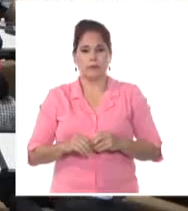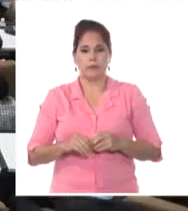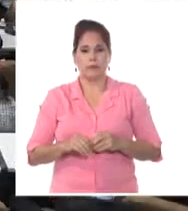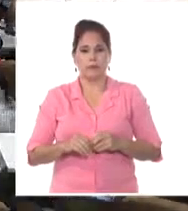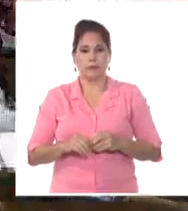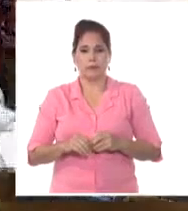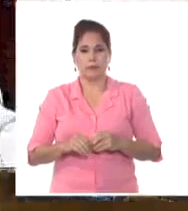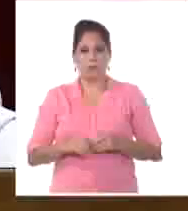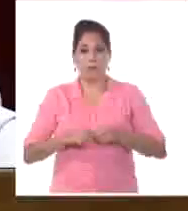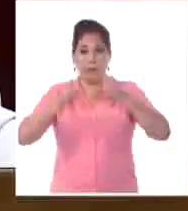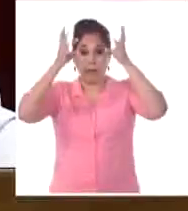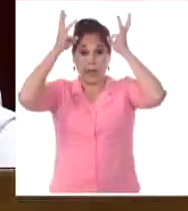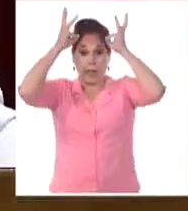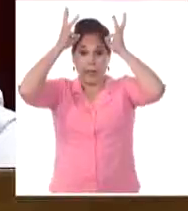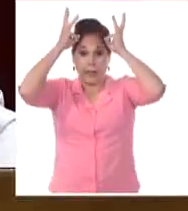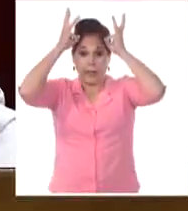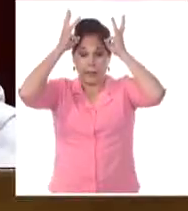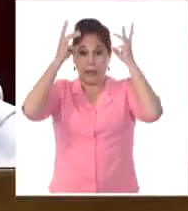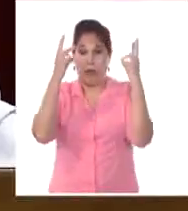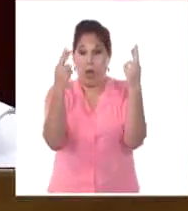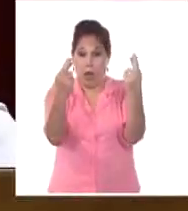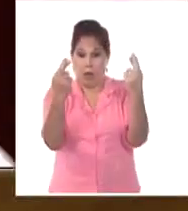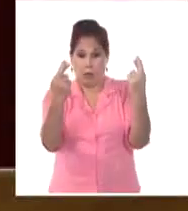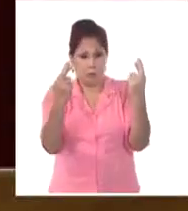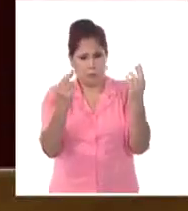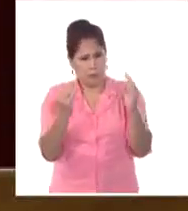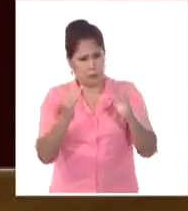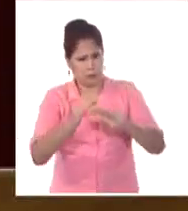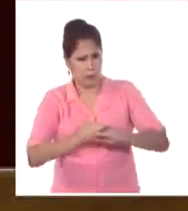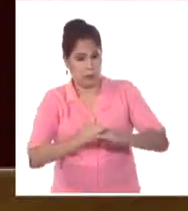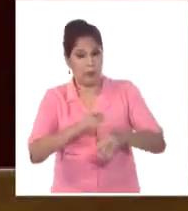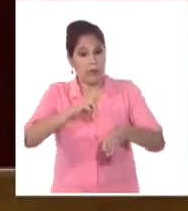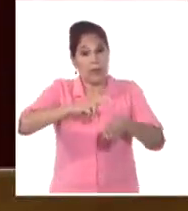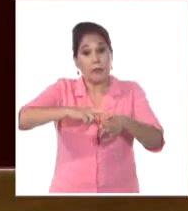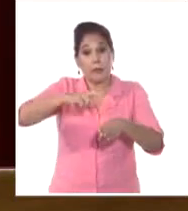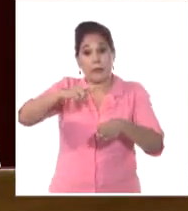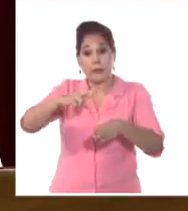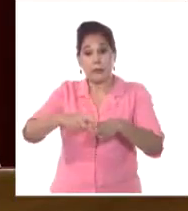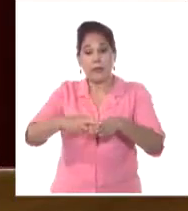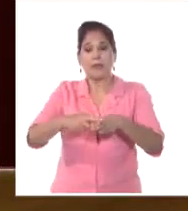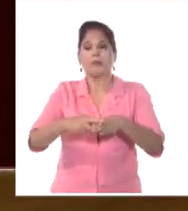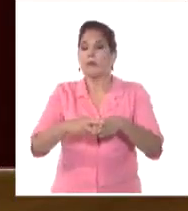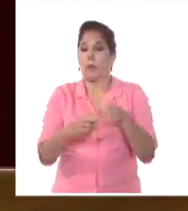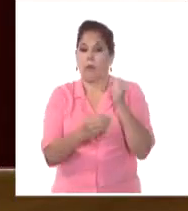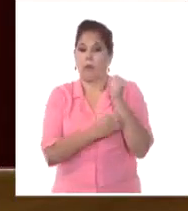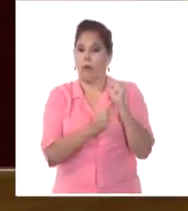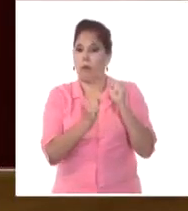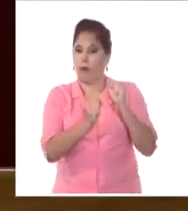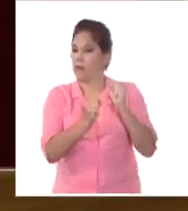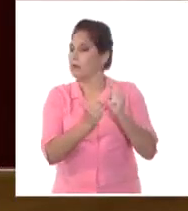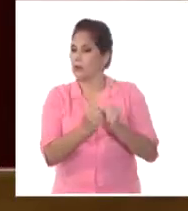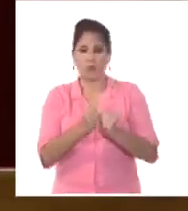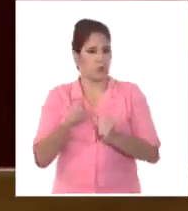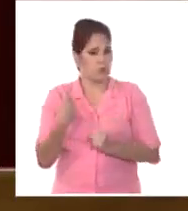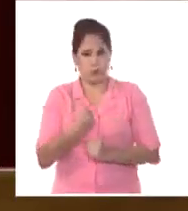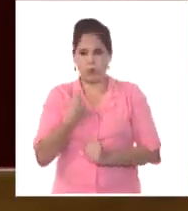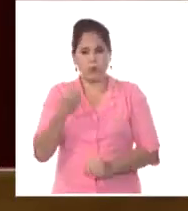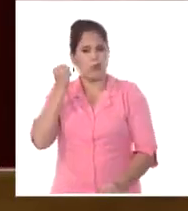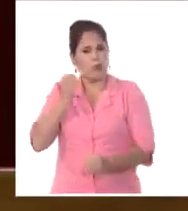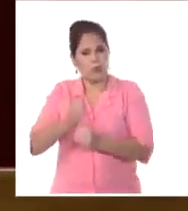Ni reyes, ni multimillonarios, ni representantes de una oligarquía, los trabajadores cubanos.